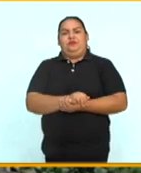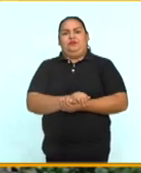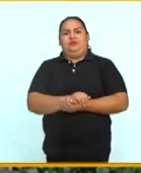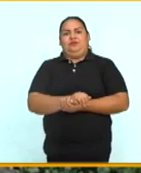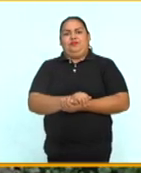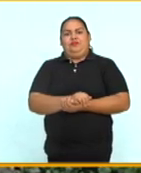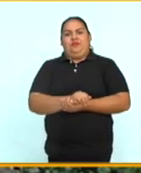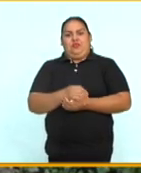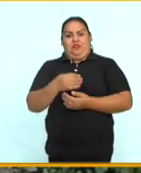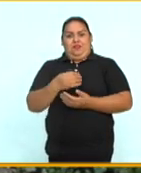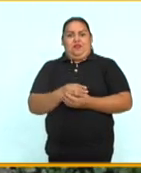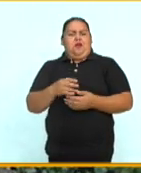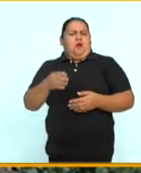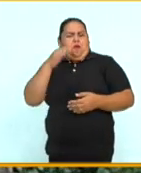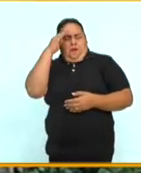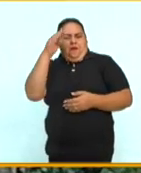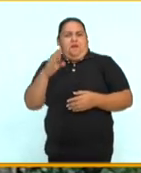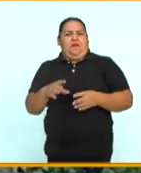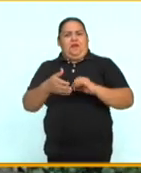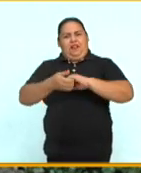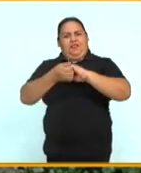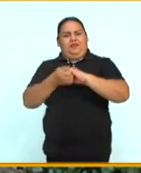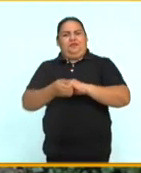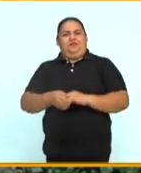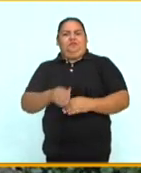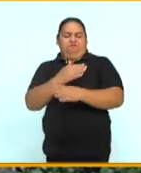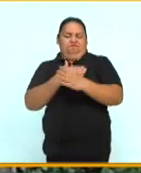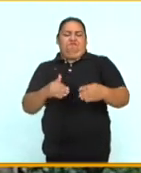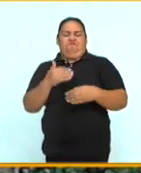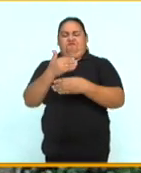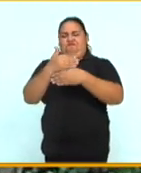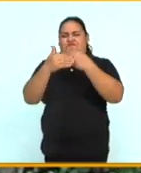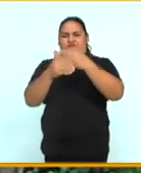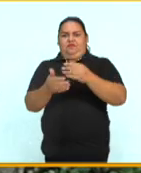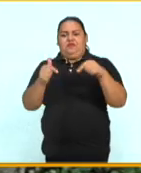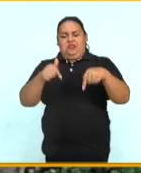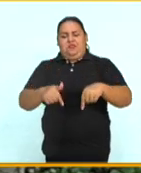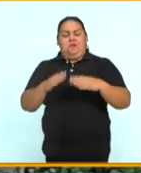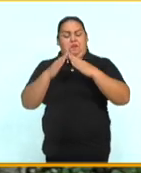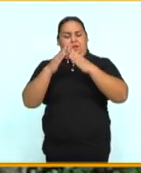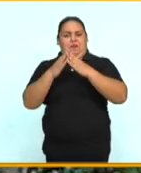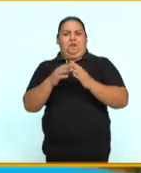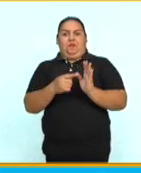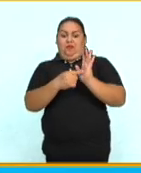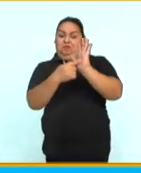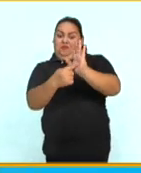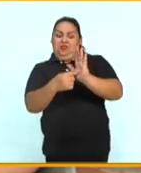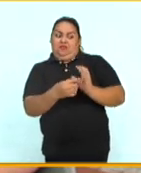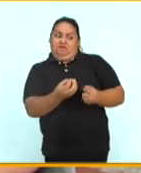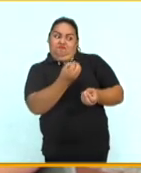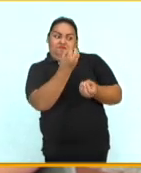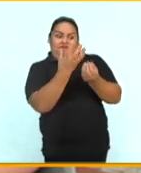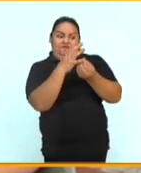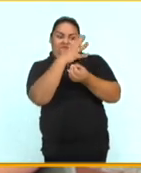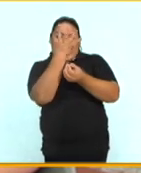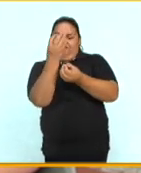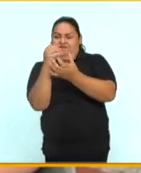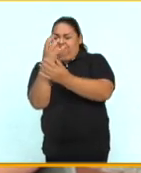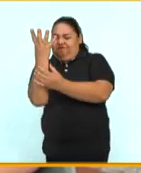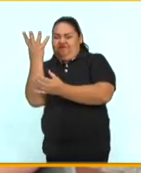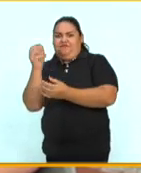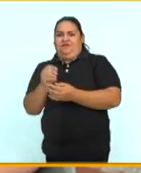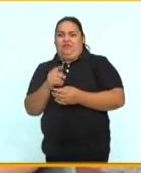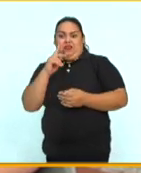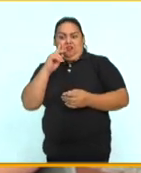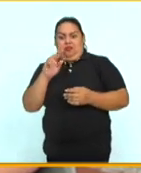Amigos de Rompiendo Barreras, estando aquí en mi casa, me expresan con mi huerto. Él cuida sus plantas, él está